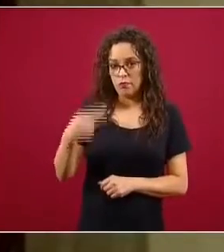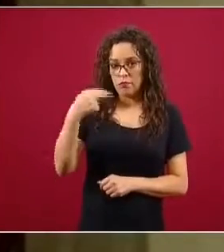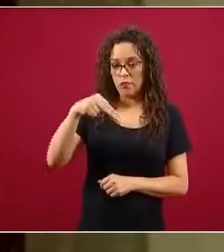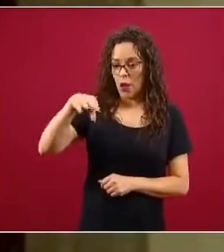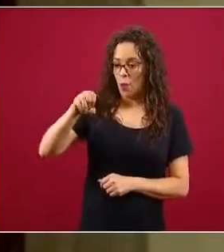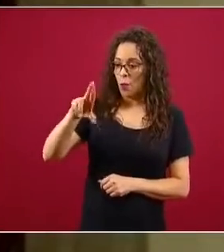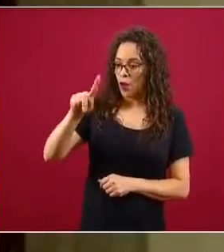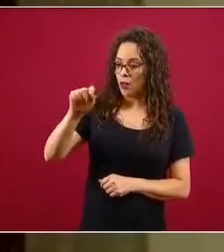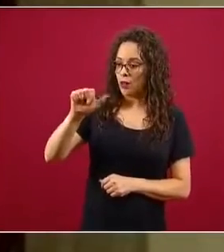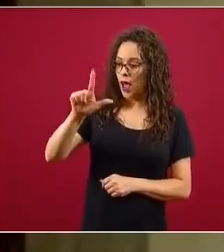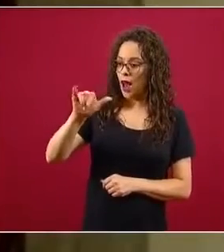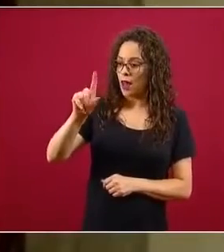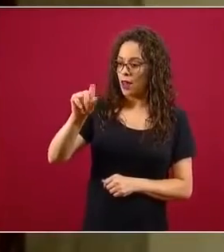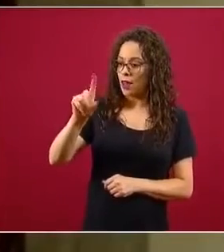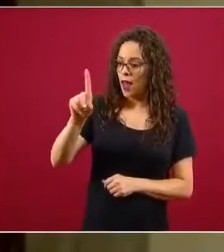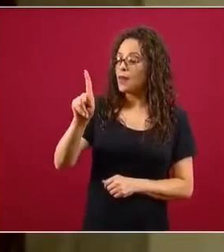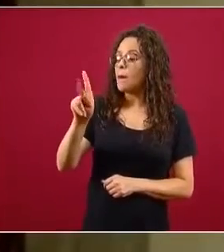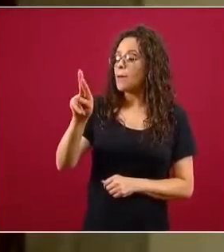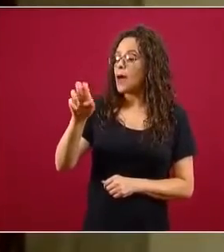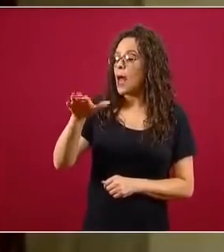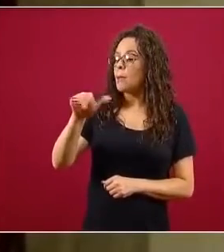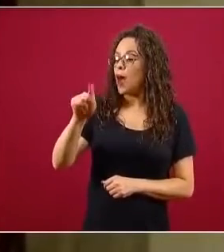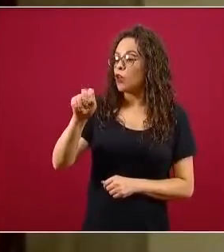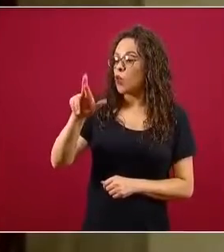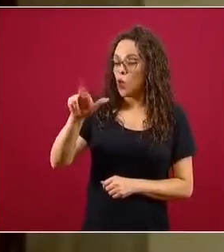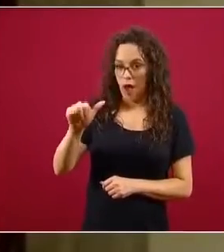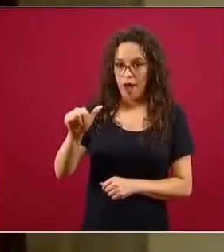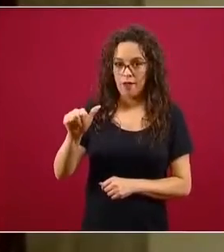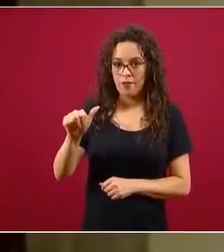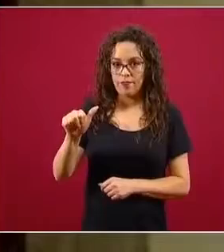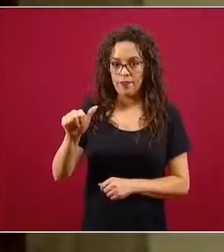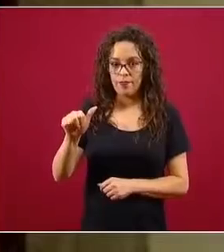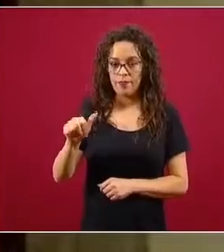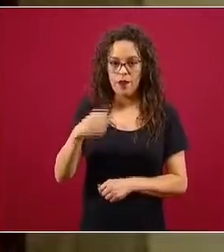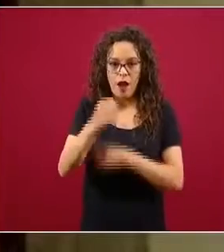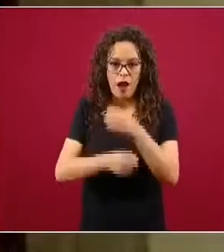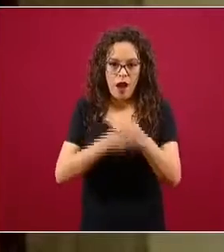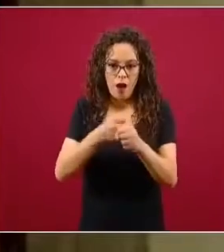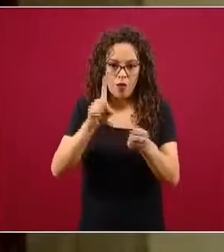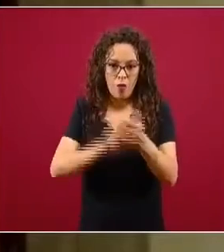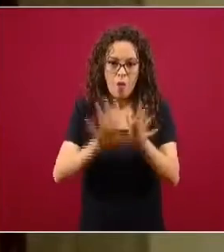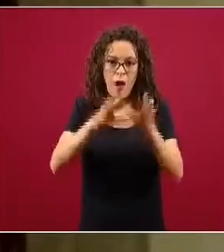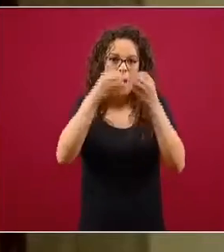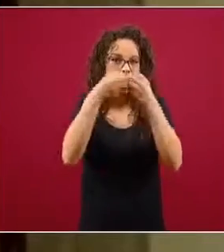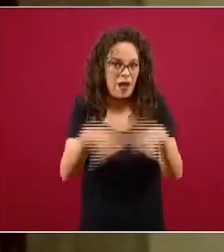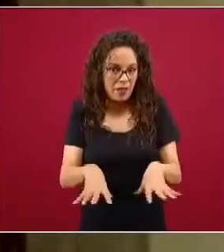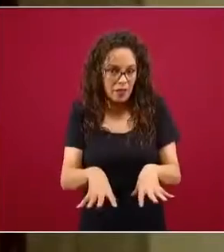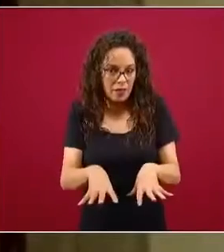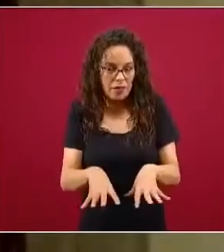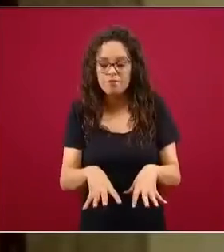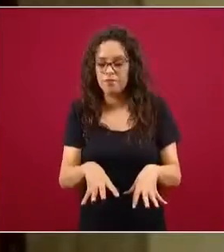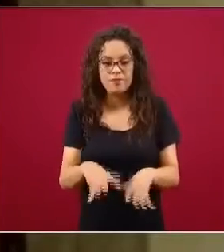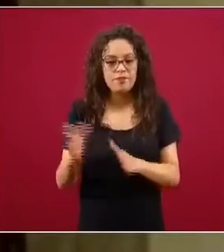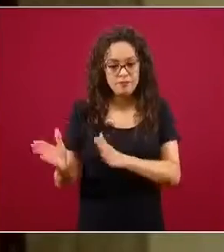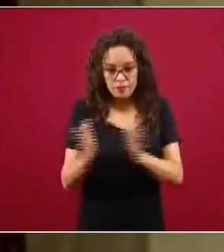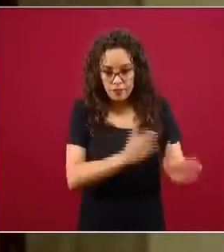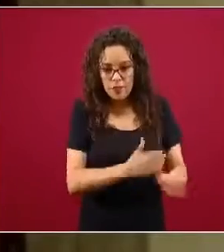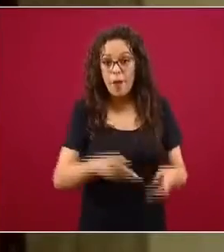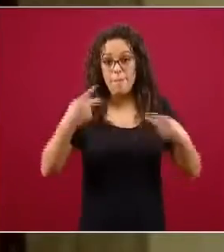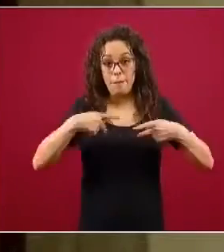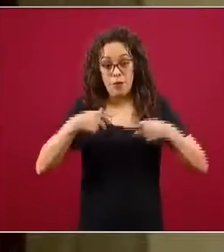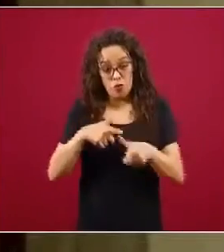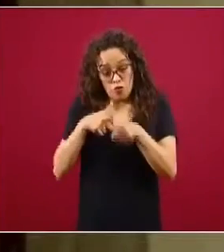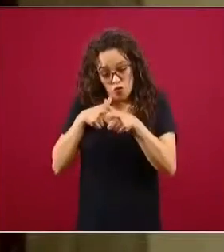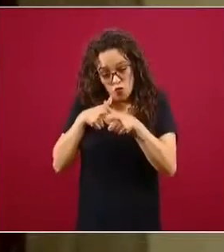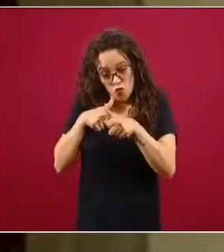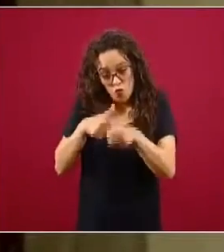mortalidad prematura, no solamente los años perdidos, sino también los años que se tiene con diabetes o con hipertensión, por lo general